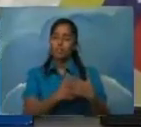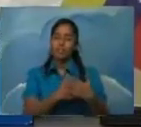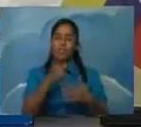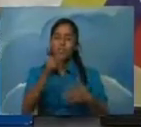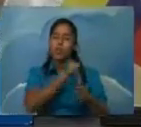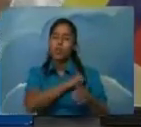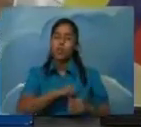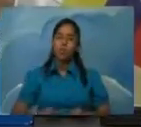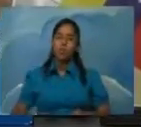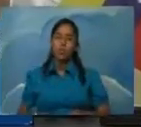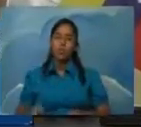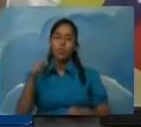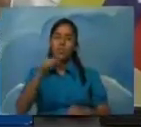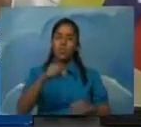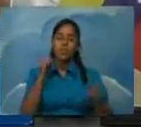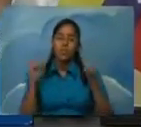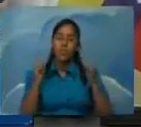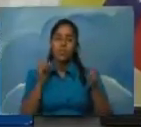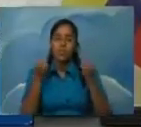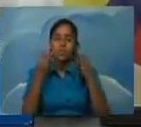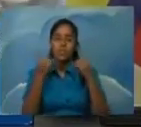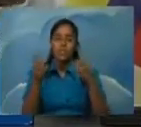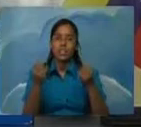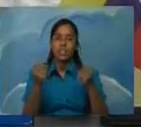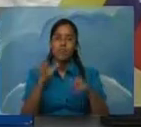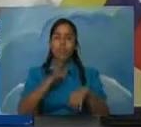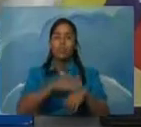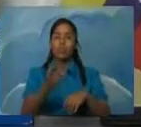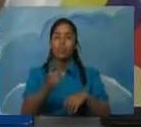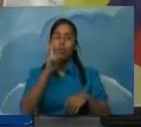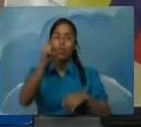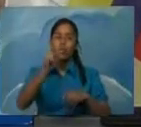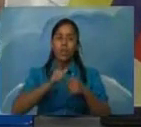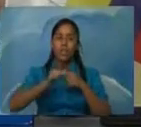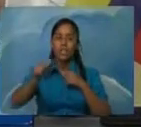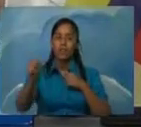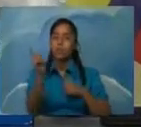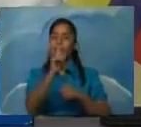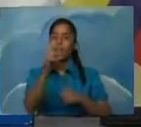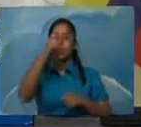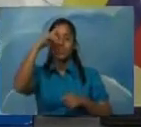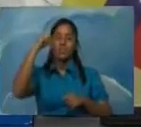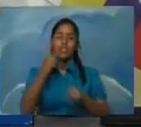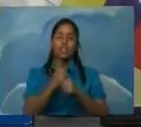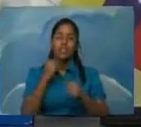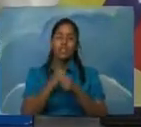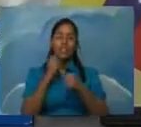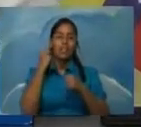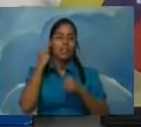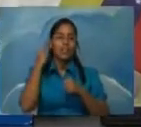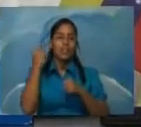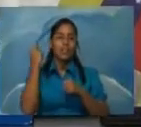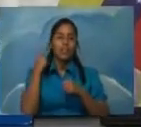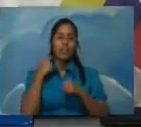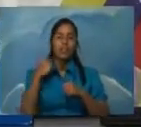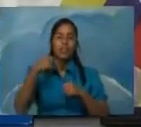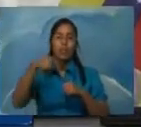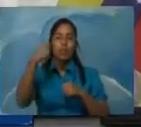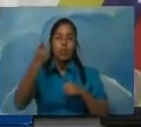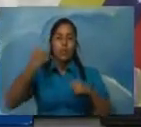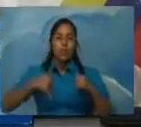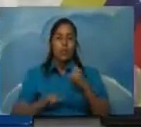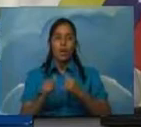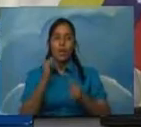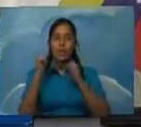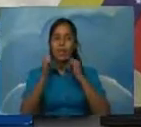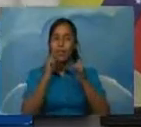flojos sí se van a gozar bastante, porque durante una semana no se trabaja. Allá en Israel, cuando hay las